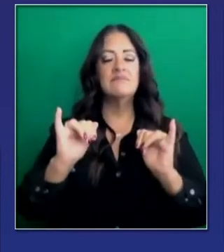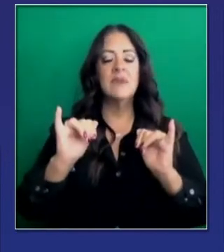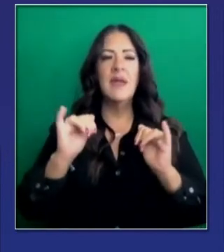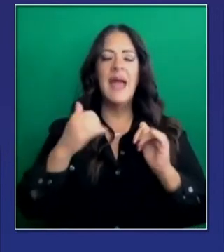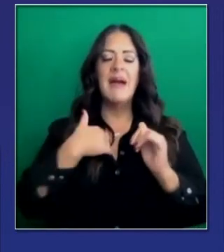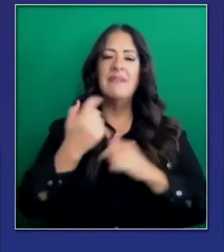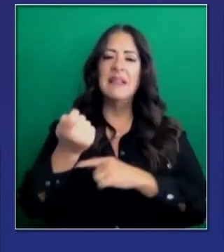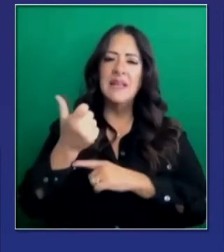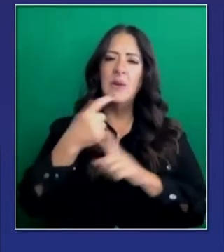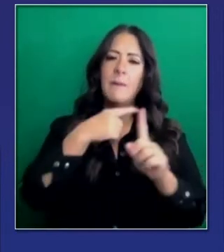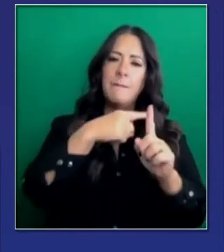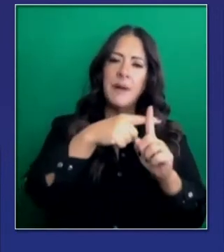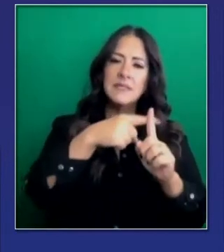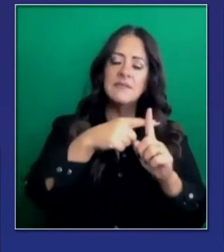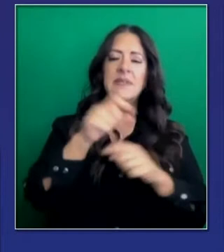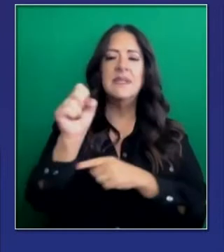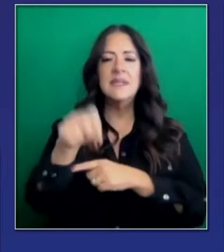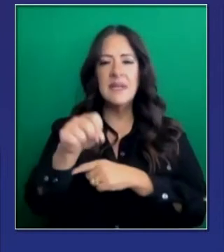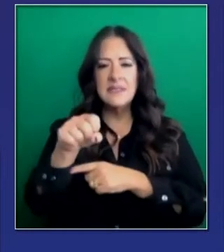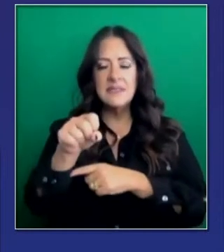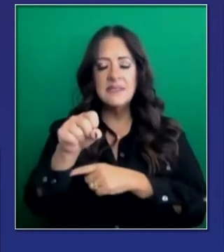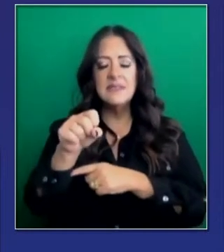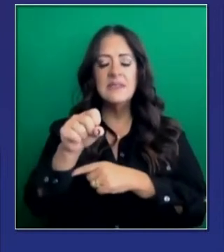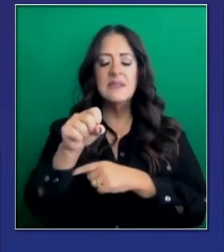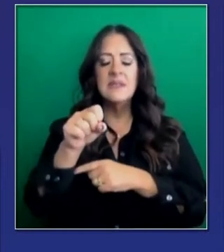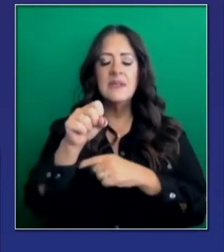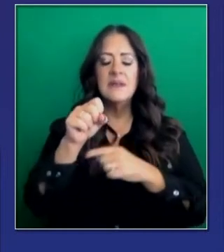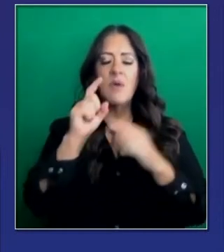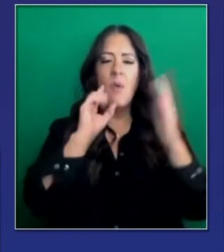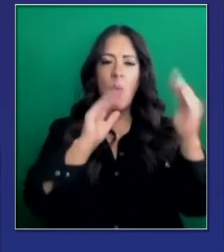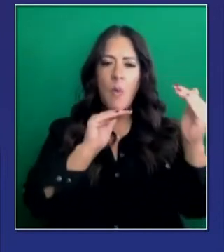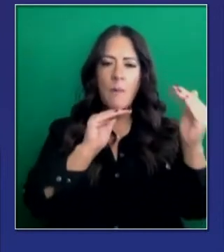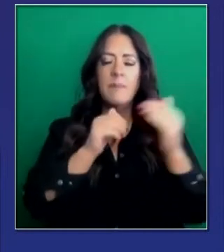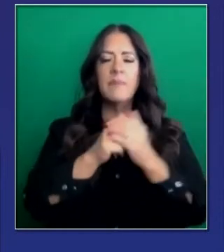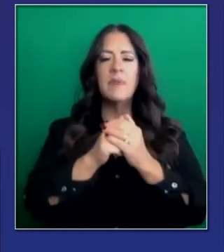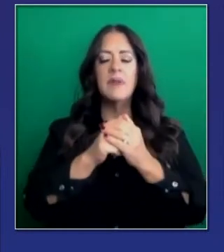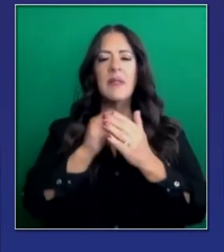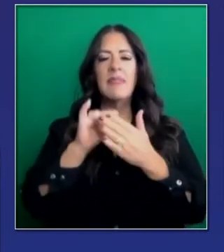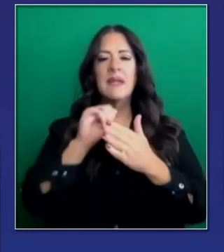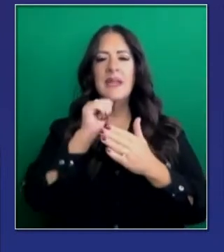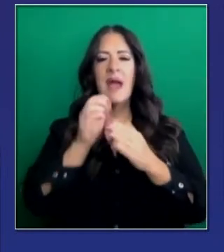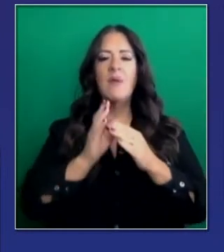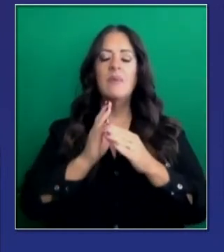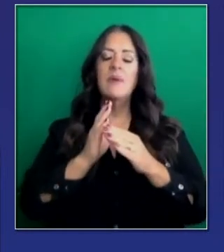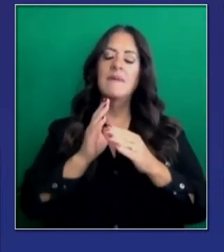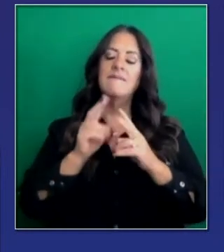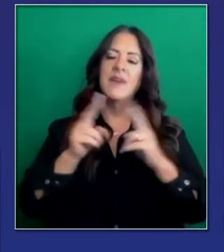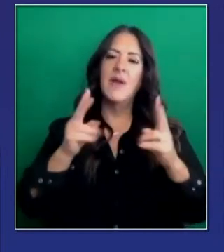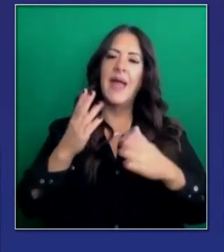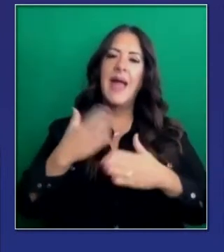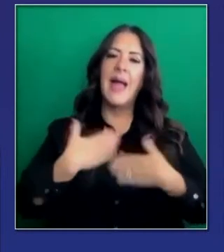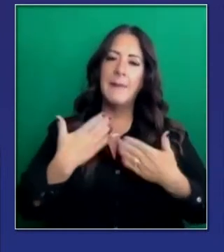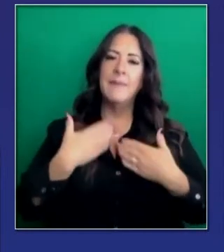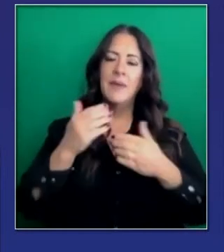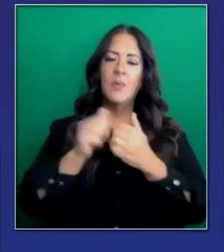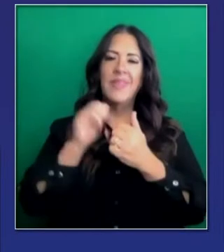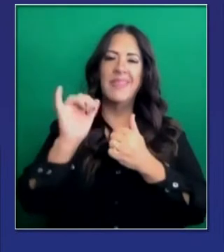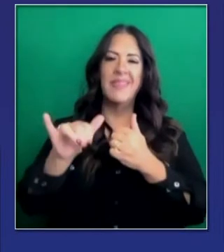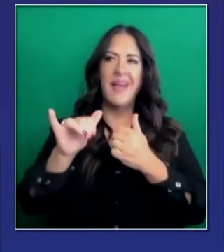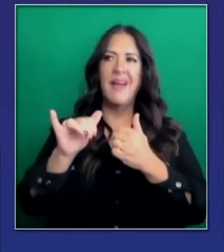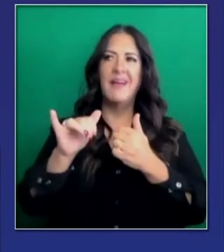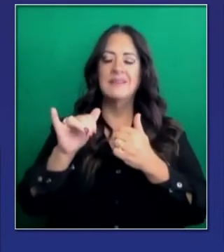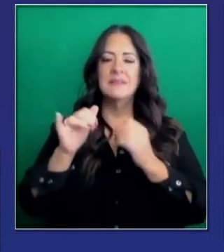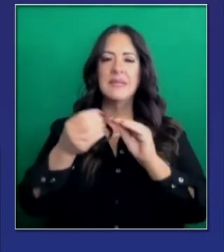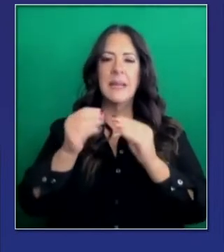optimismo y yo expreso porque no estamos muy entusiasmados con esto en cuanto a la